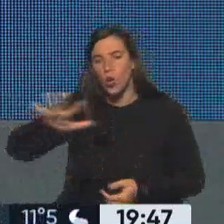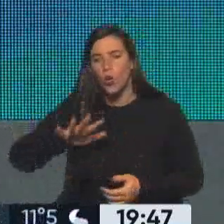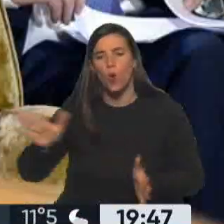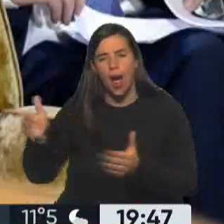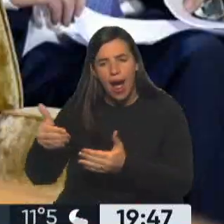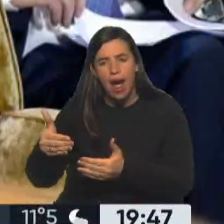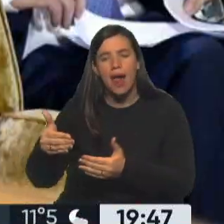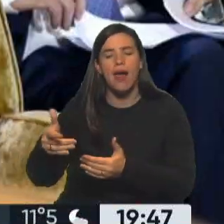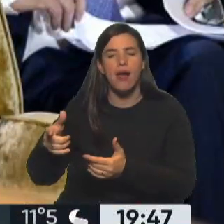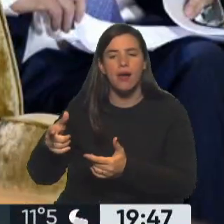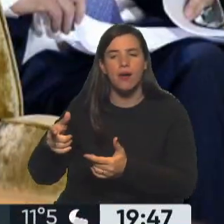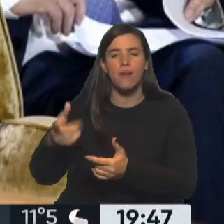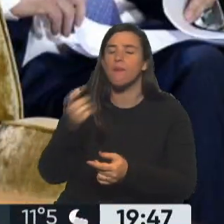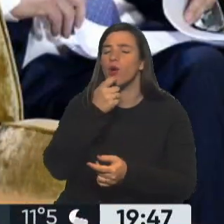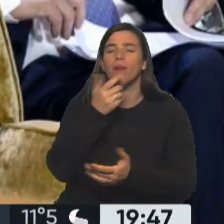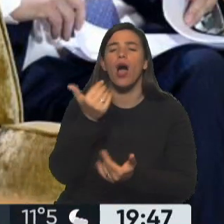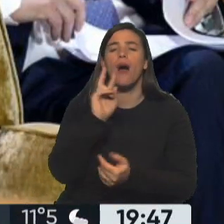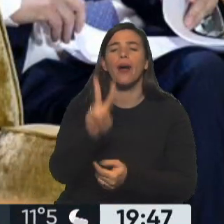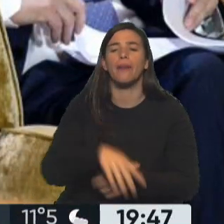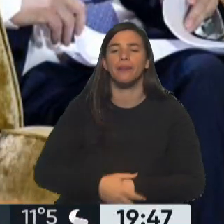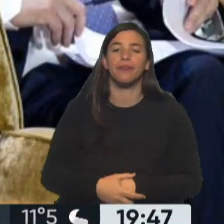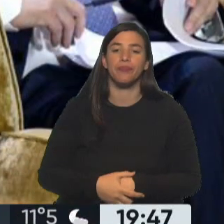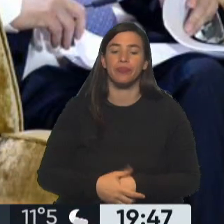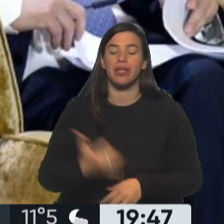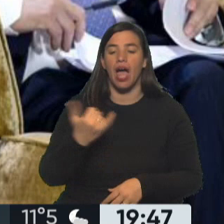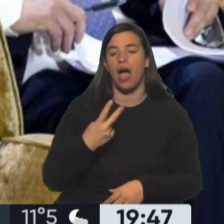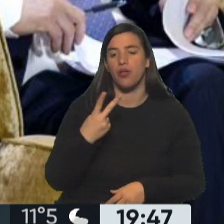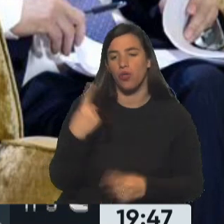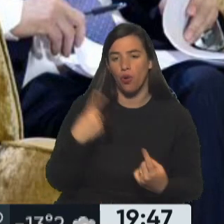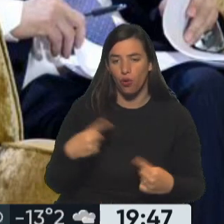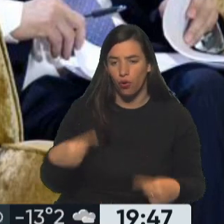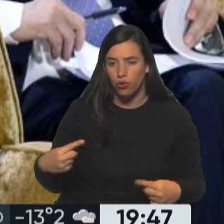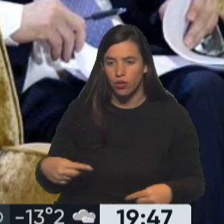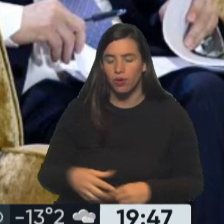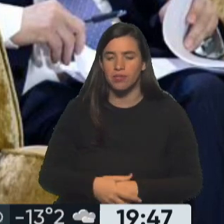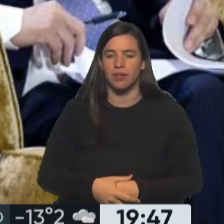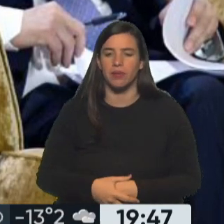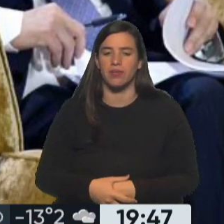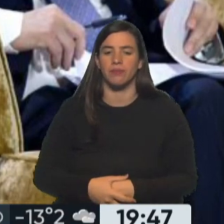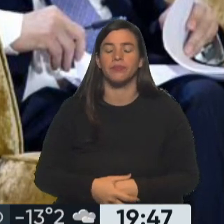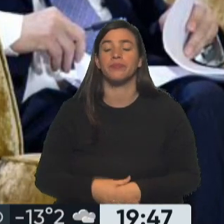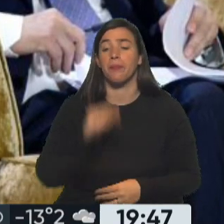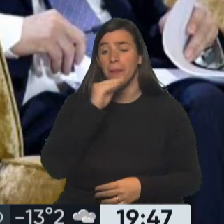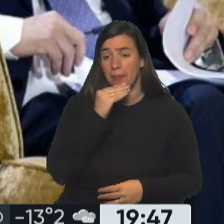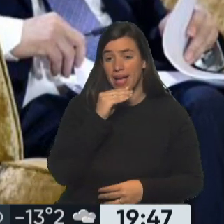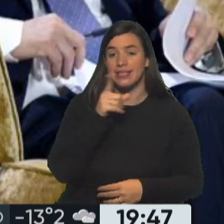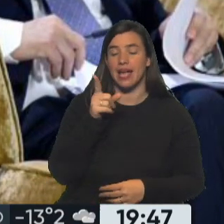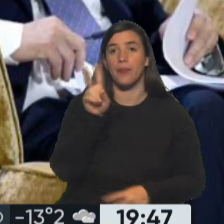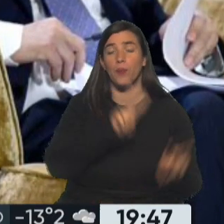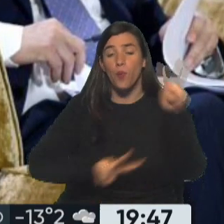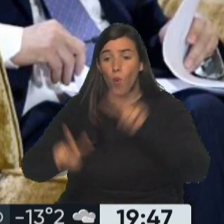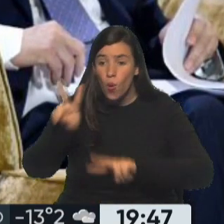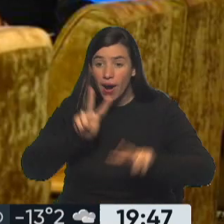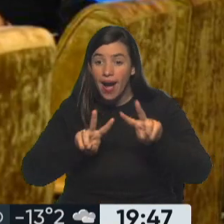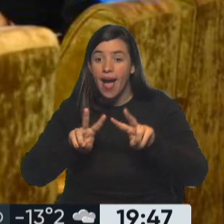ver. Bueno, a ver, hay dos cosas para destacar de la gira del ministro Massa. Por un lado, la búsqueda de obras